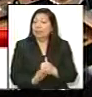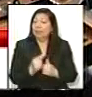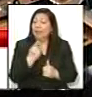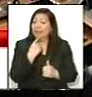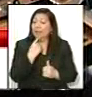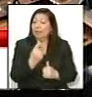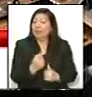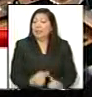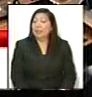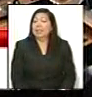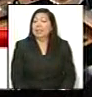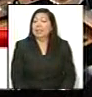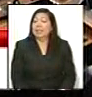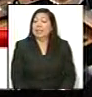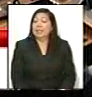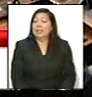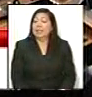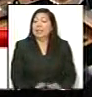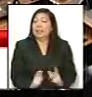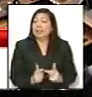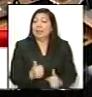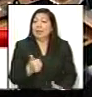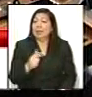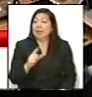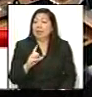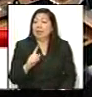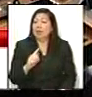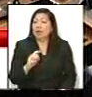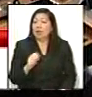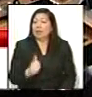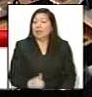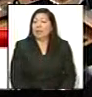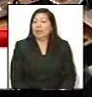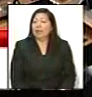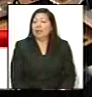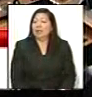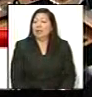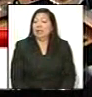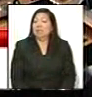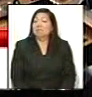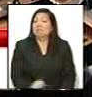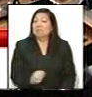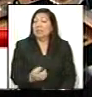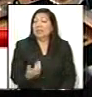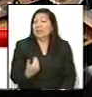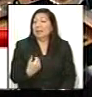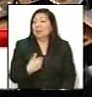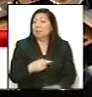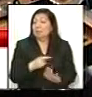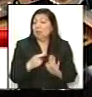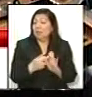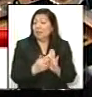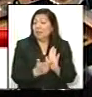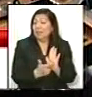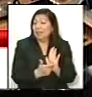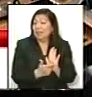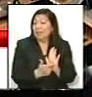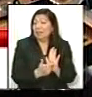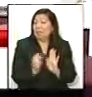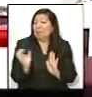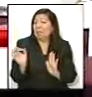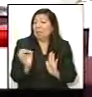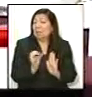fue planteado primigeniamente por la congresista Alcorta temprano, en medida de lo siguiente. Si bien es cierto, tenemos un proyecto de ley,